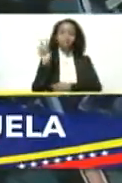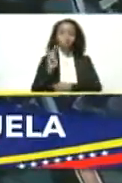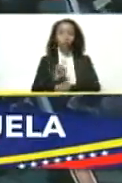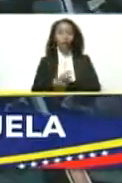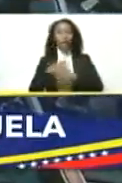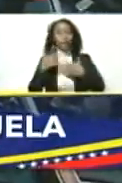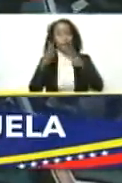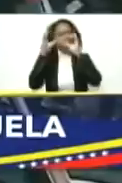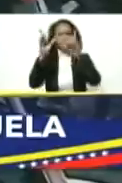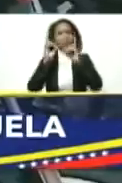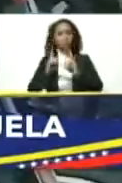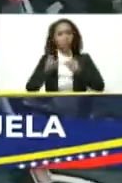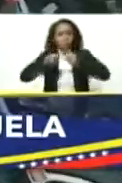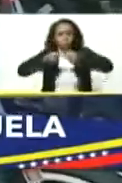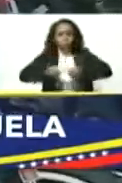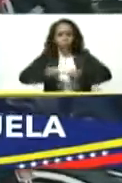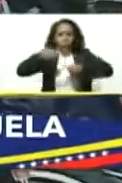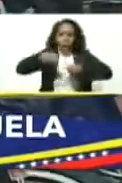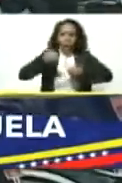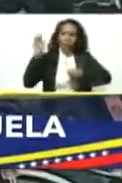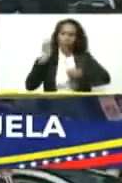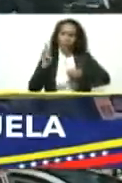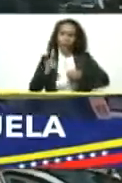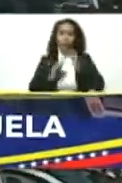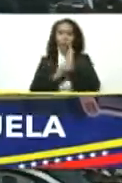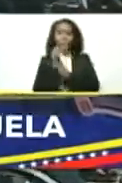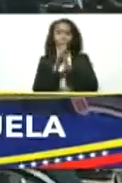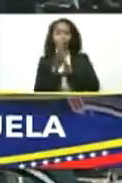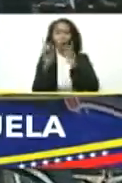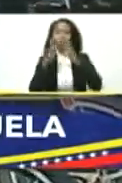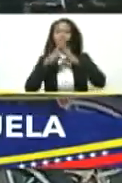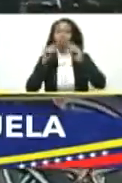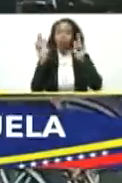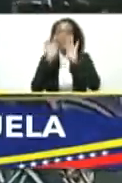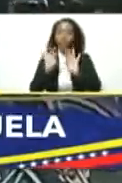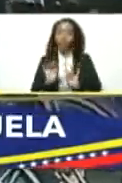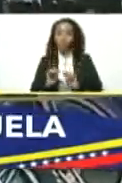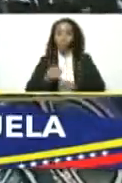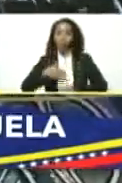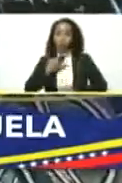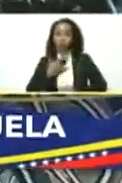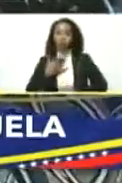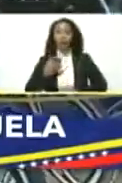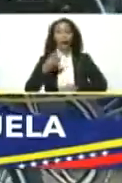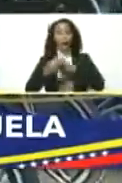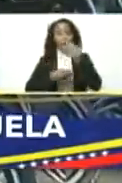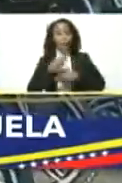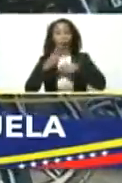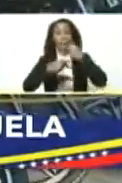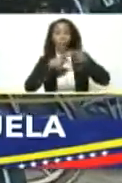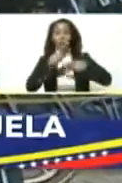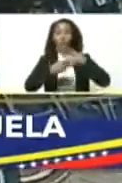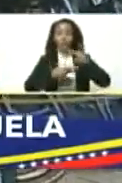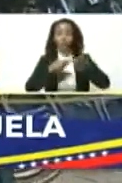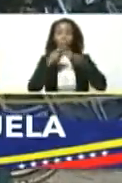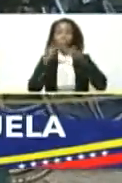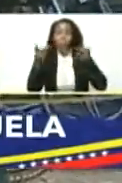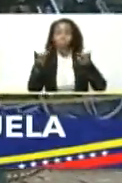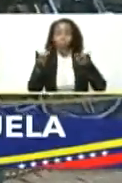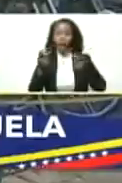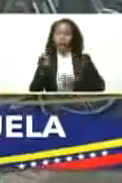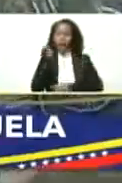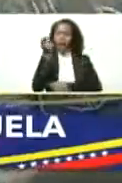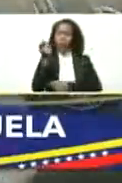que ha decidido quedarse en el país y emprender de todas las maneras posibles. Bueno, les garantizamos la política pública sin